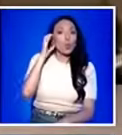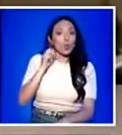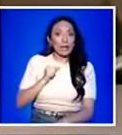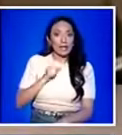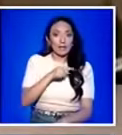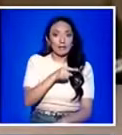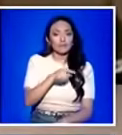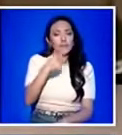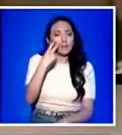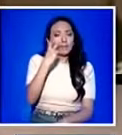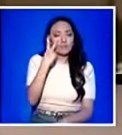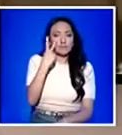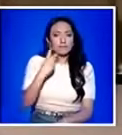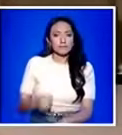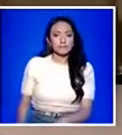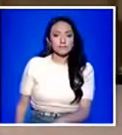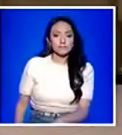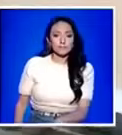nos tiene más detalles.